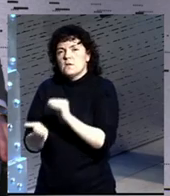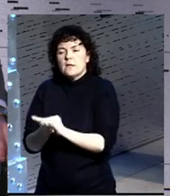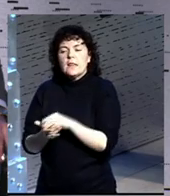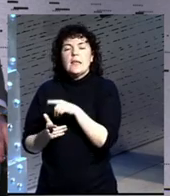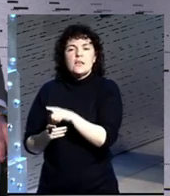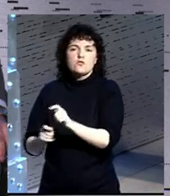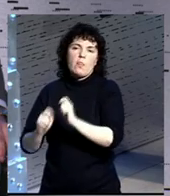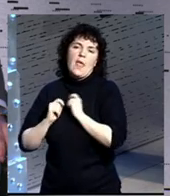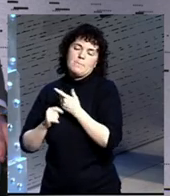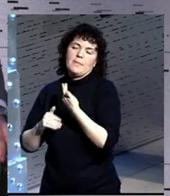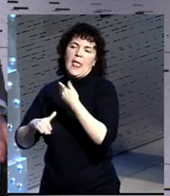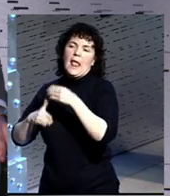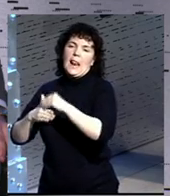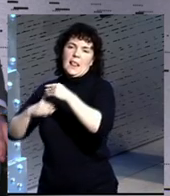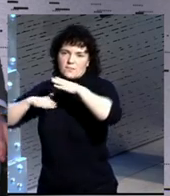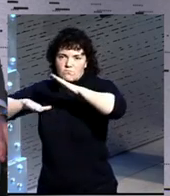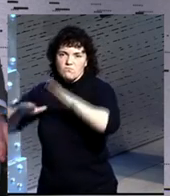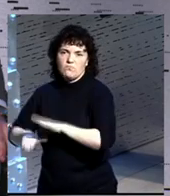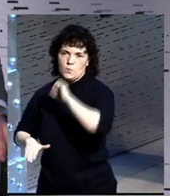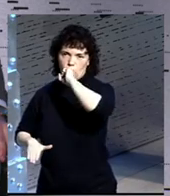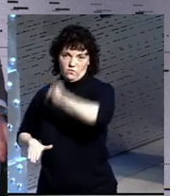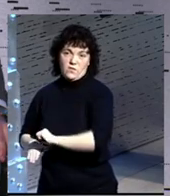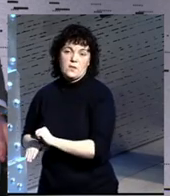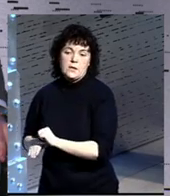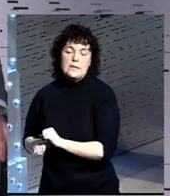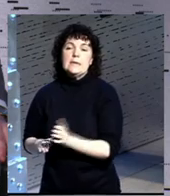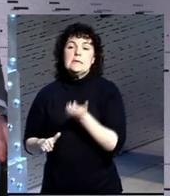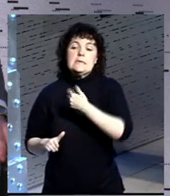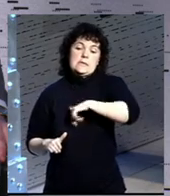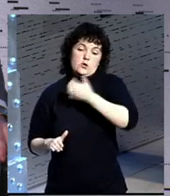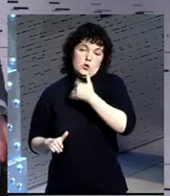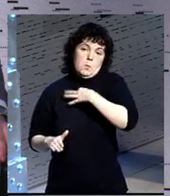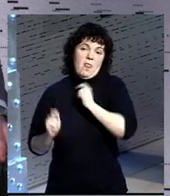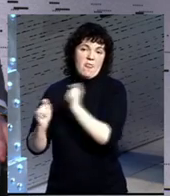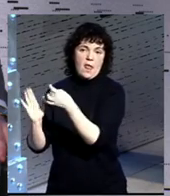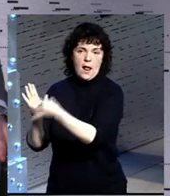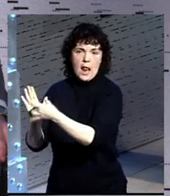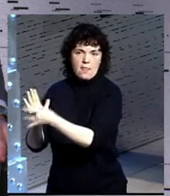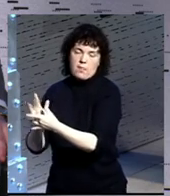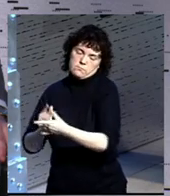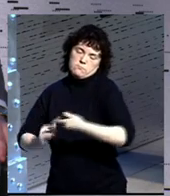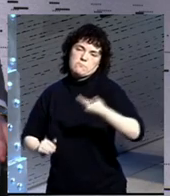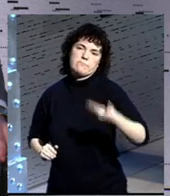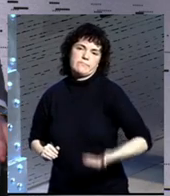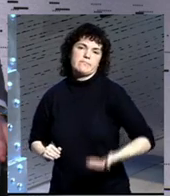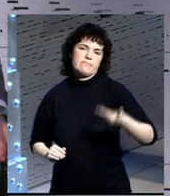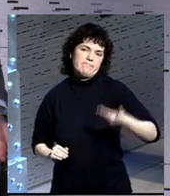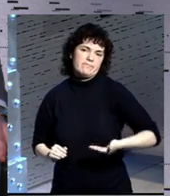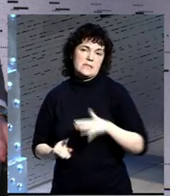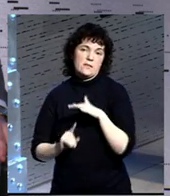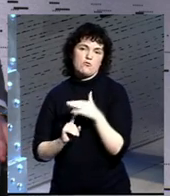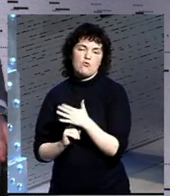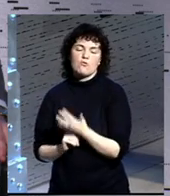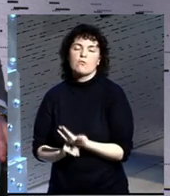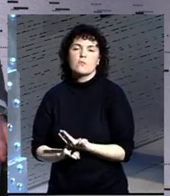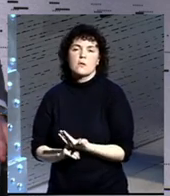están fidelizando al cliente, sobre todo si somos capaces de entregar calidad, que es clave, ¿no? Es clave en este entorno. El ser